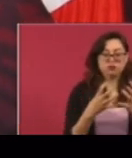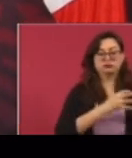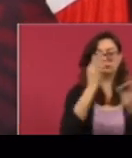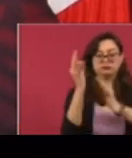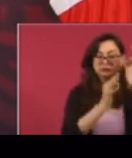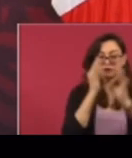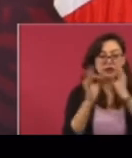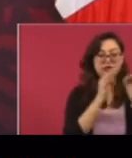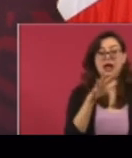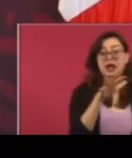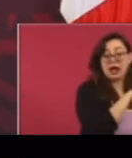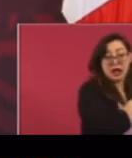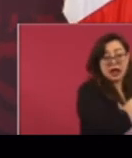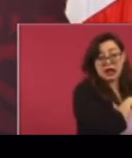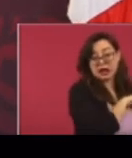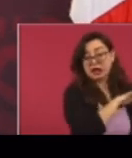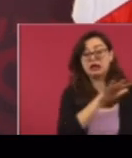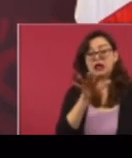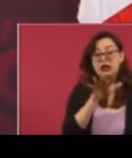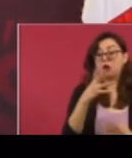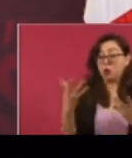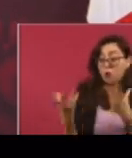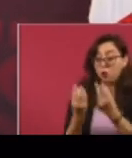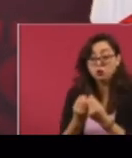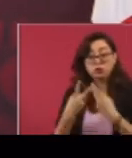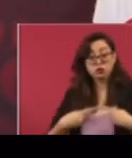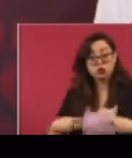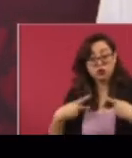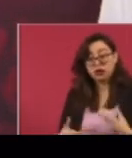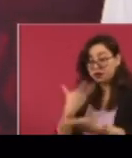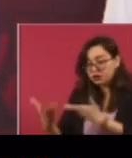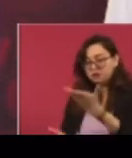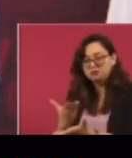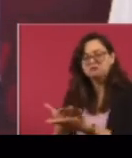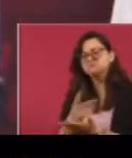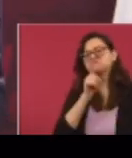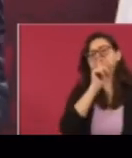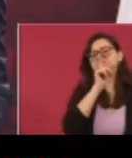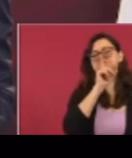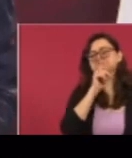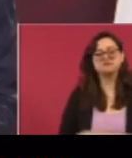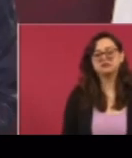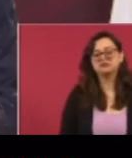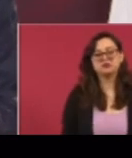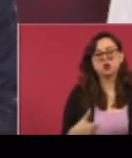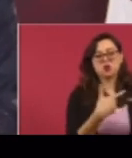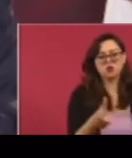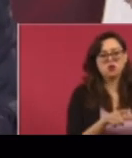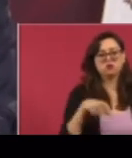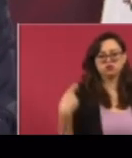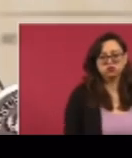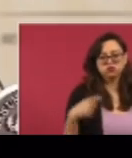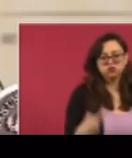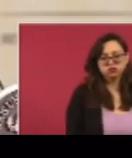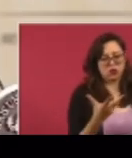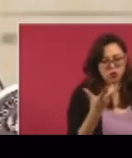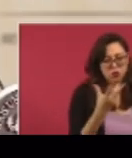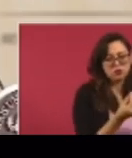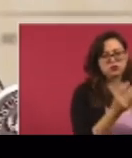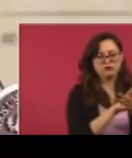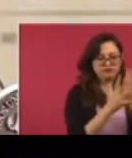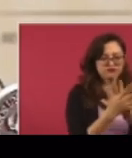de intereses creados y de poner el poder económico no hubiera tecnología no pudiera haber grandes cosechas